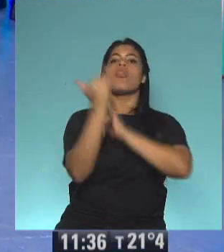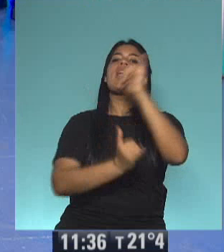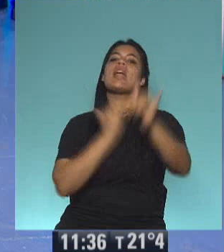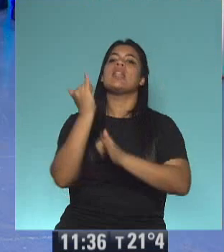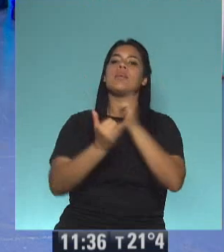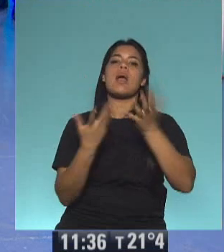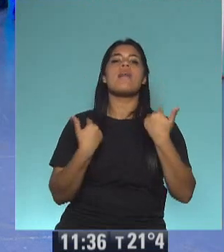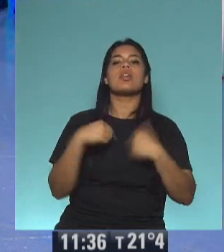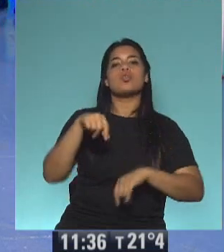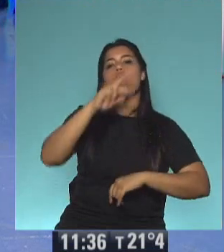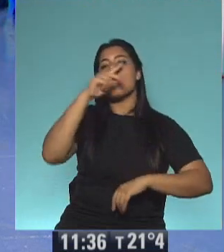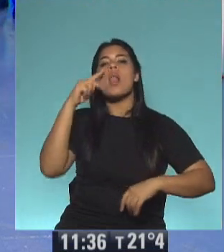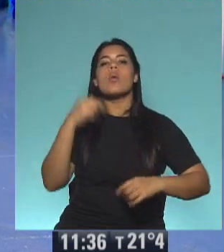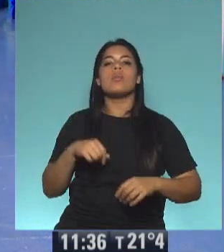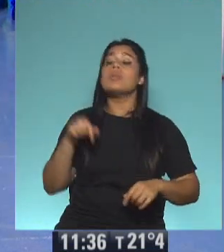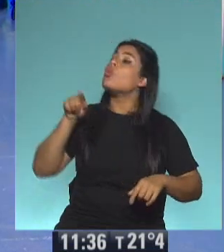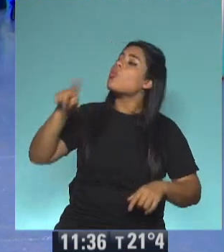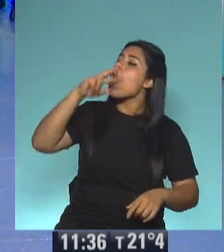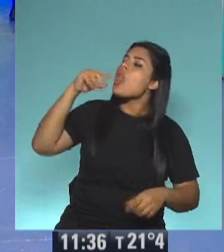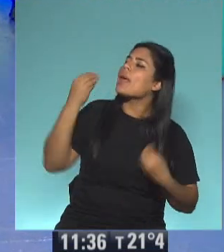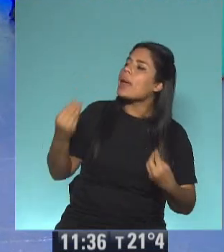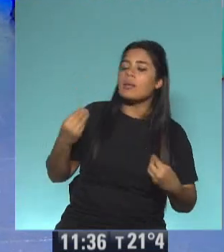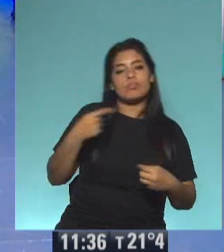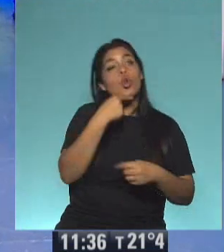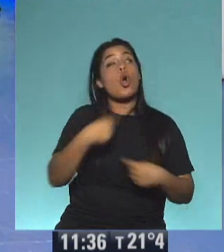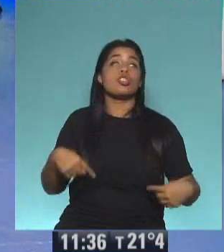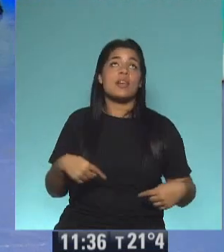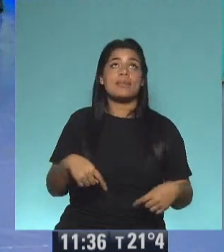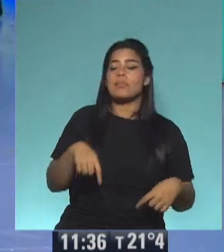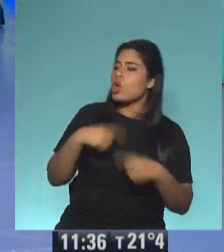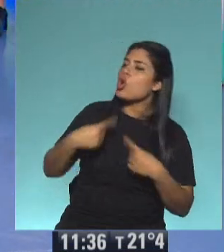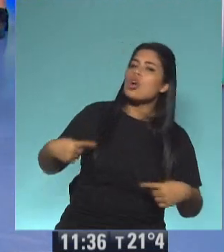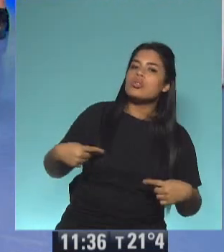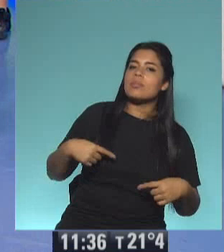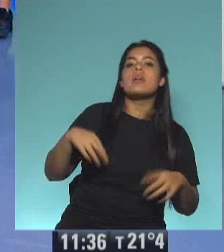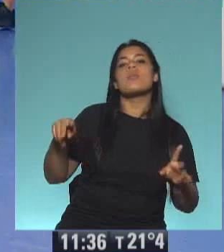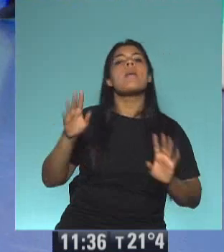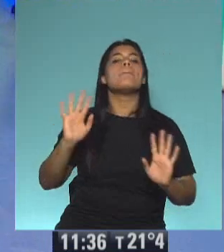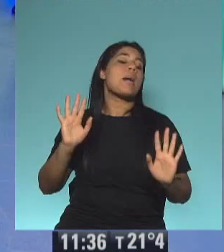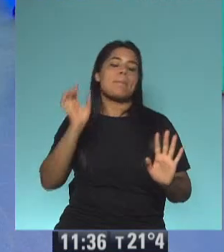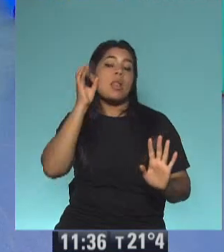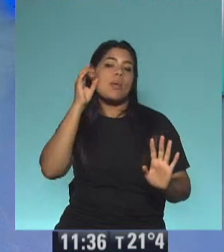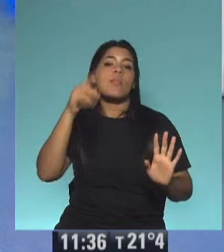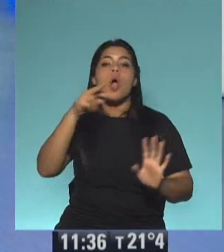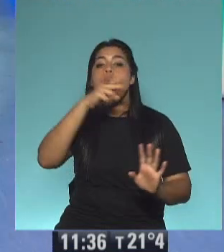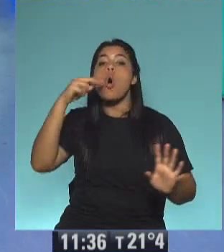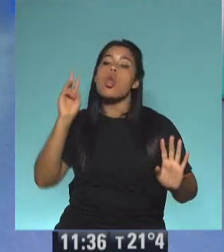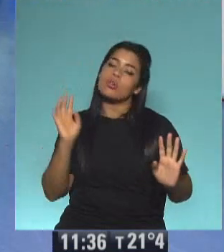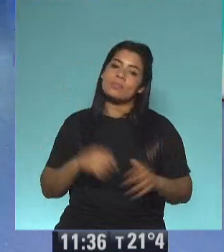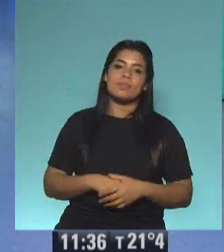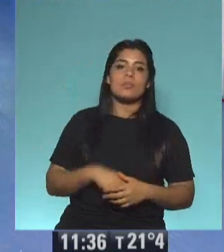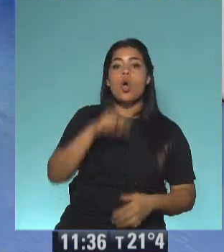digo, huelo, huelo. ¿Qué olés? Una cosa. ¿Qué cosa? Perdón, un aroma. Ah, ¿qué claro. aroma?